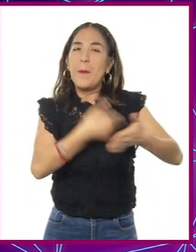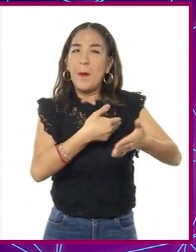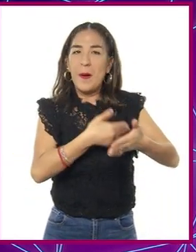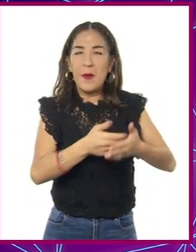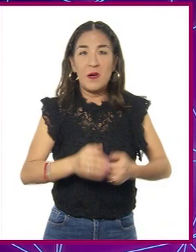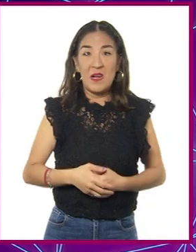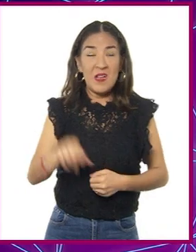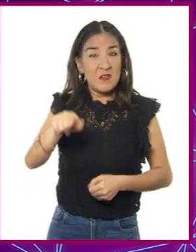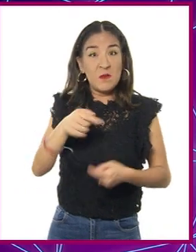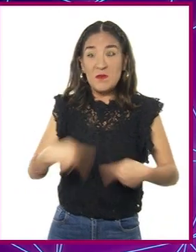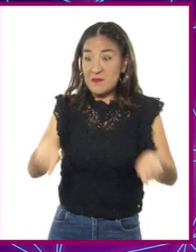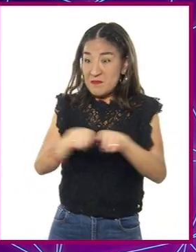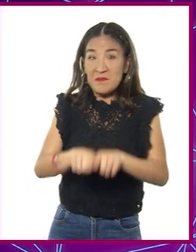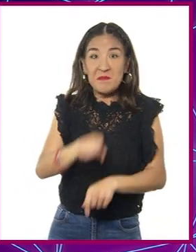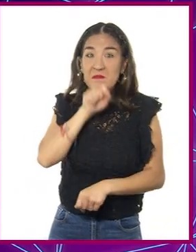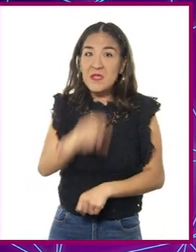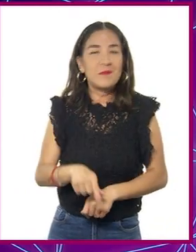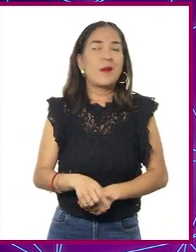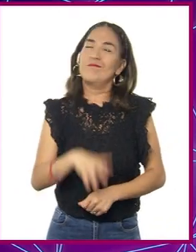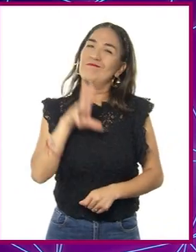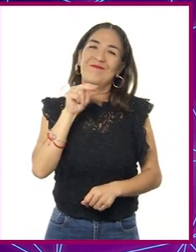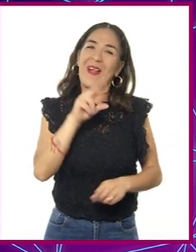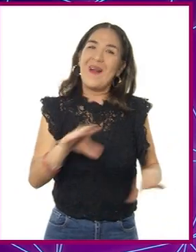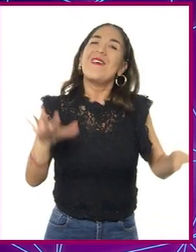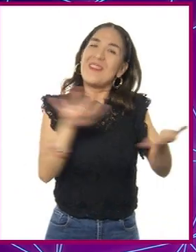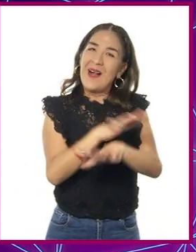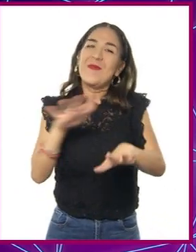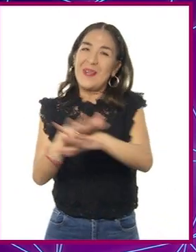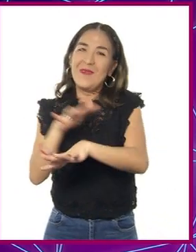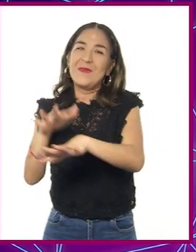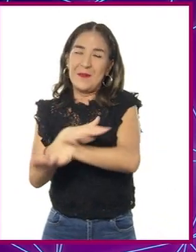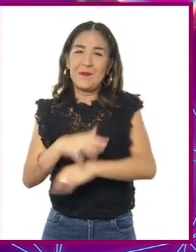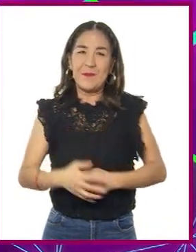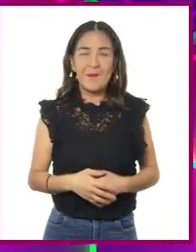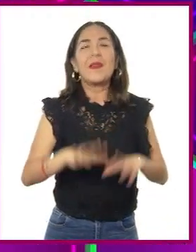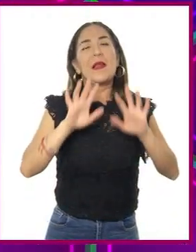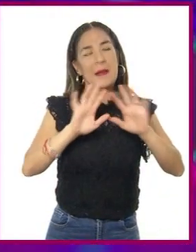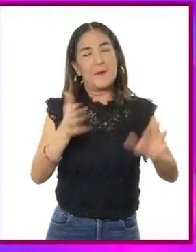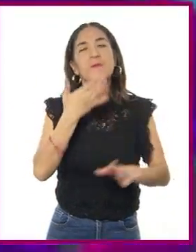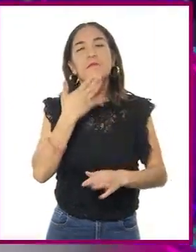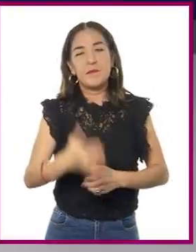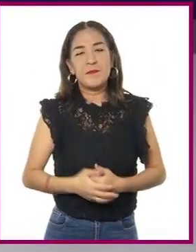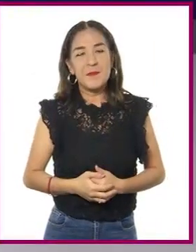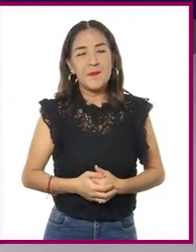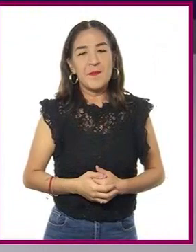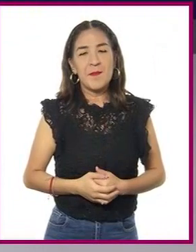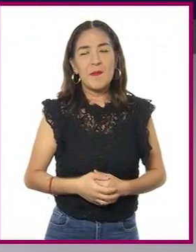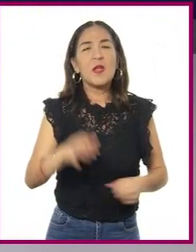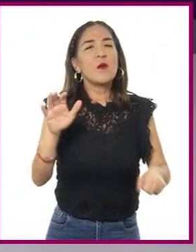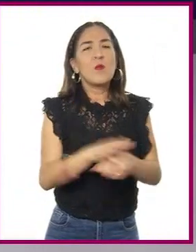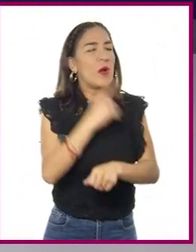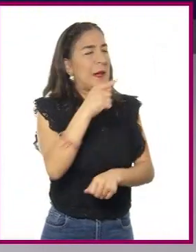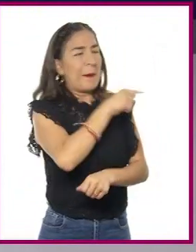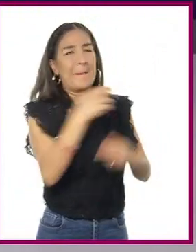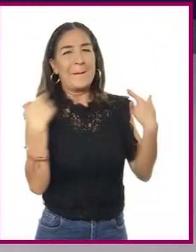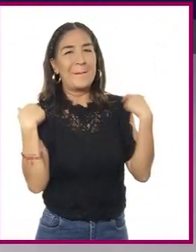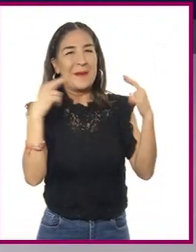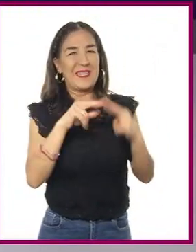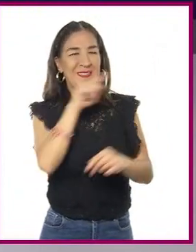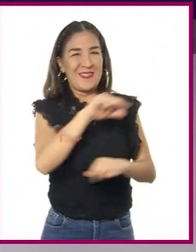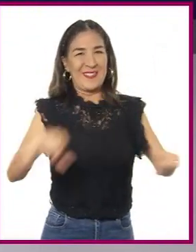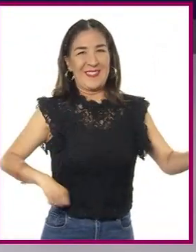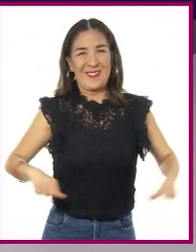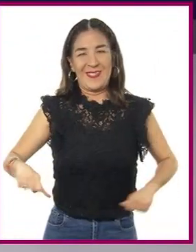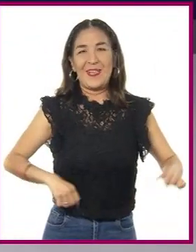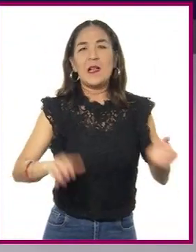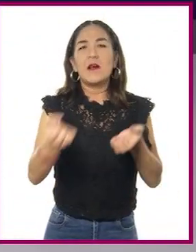mantuvo constante? No, maestro Julio. Ahora bien, ¿por qué el maestro que dirigió la sesión de educación